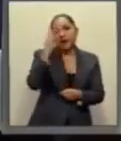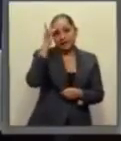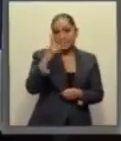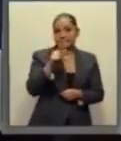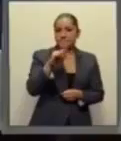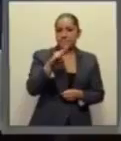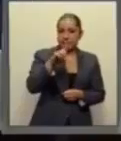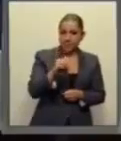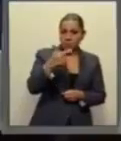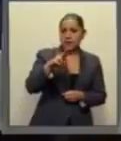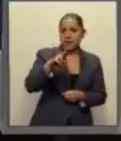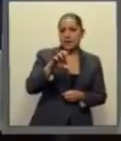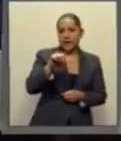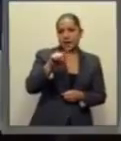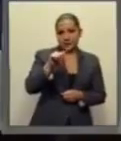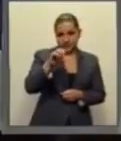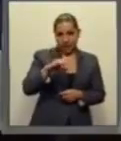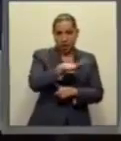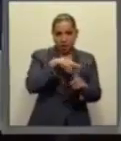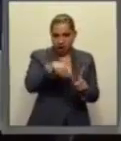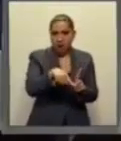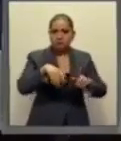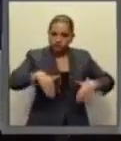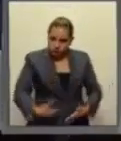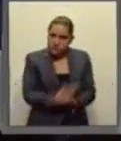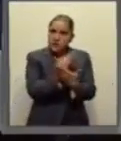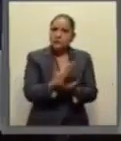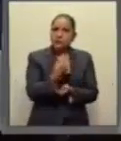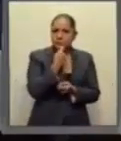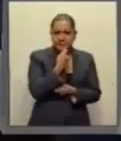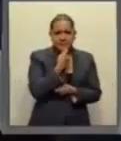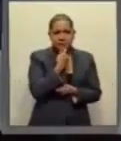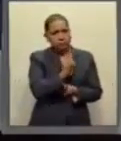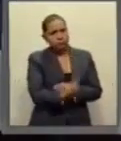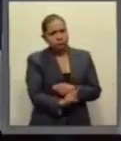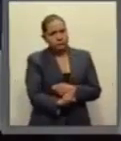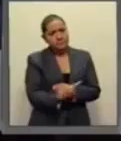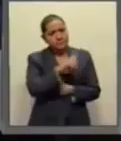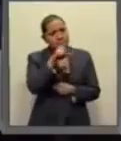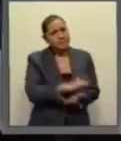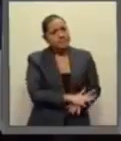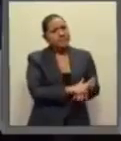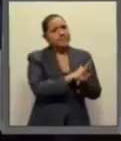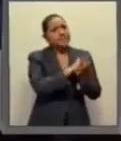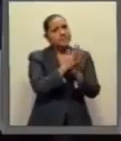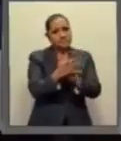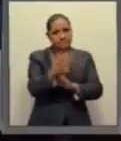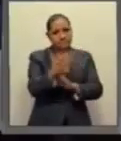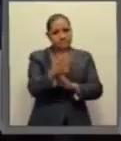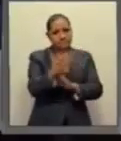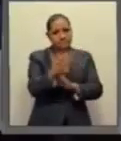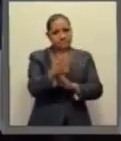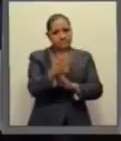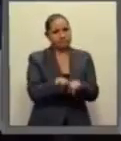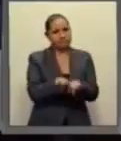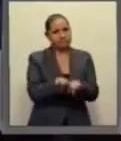nacimiento de un niño zapoteco que habría de convertirse en uno de los personajes más ilustres de nuestra historia. Un niño